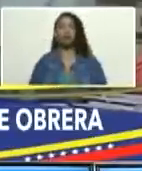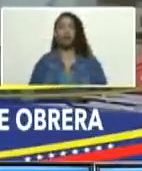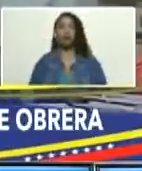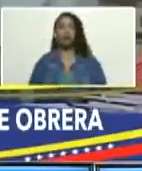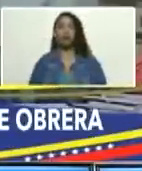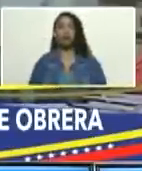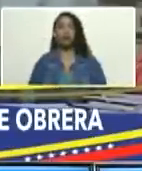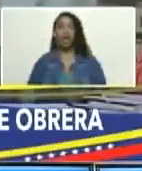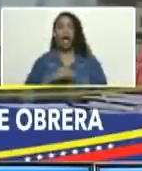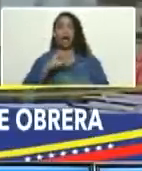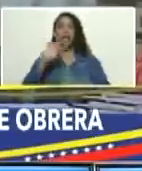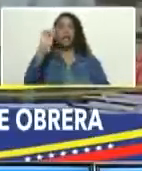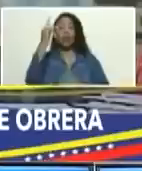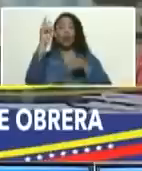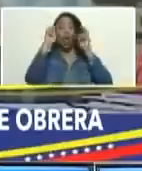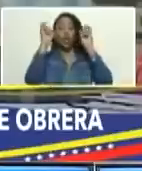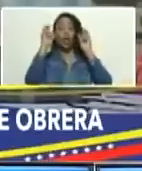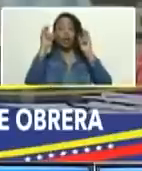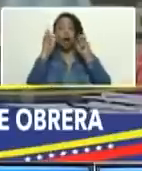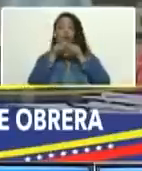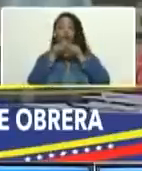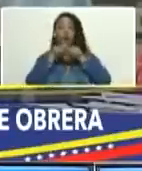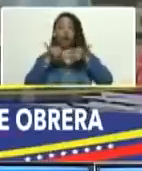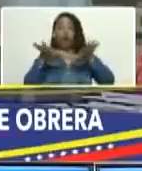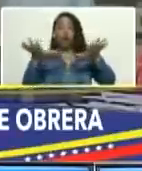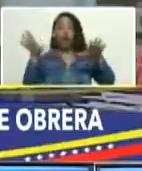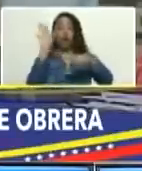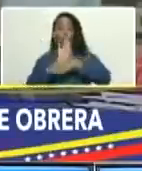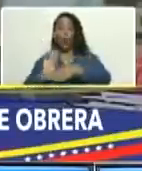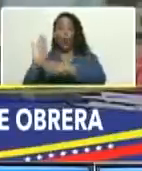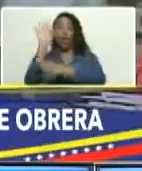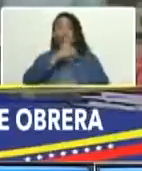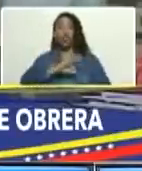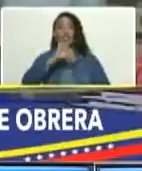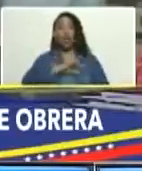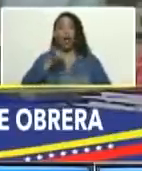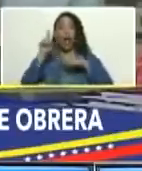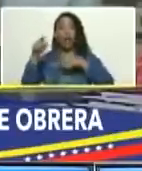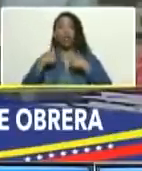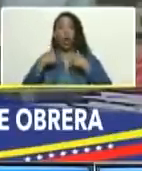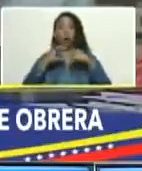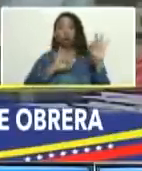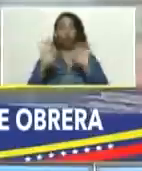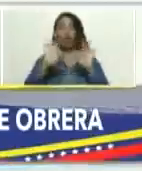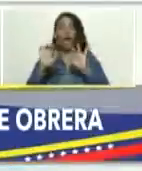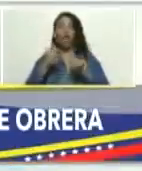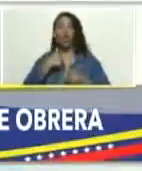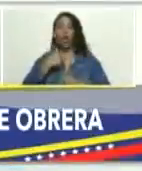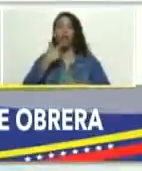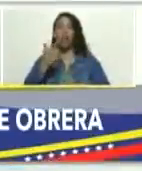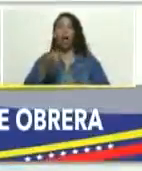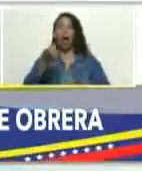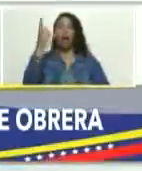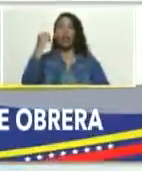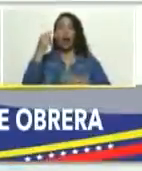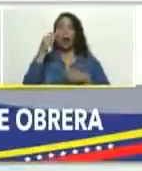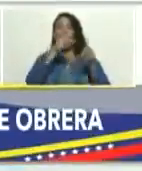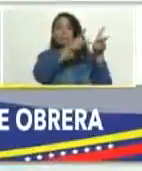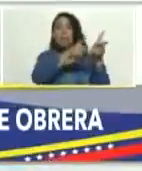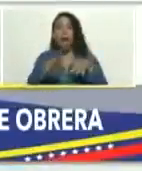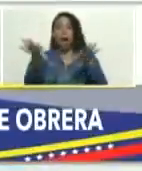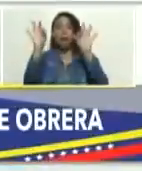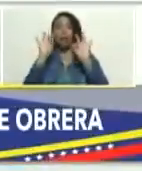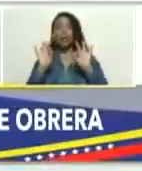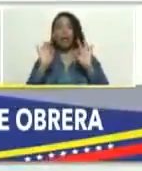La segunda línea es expandir la protección social. Y ahí estoy preparando, como lo dije ayer, un plan especial